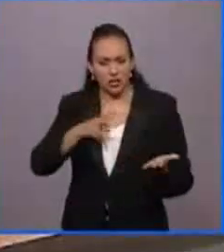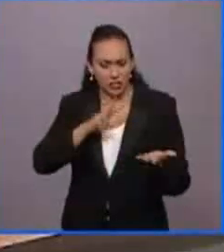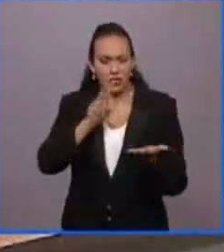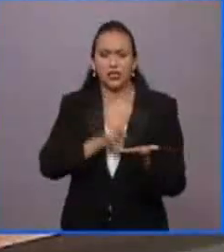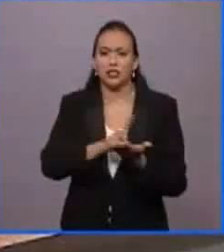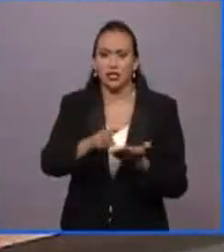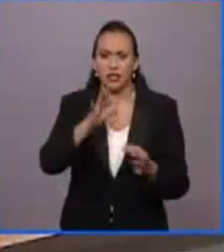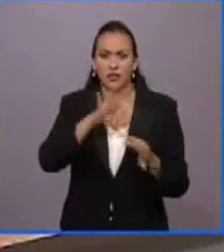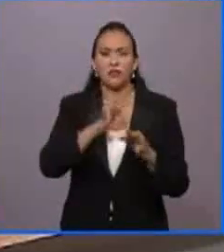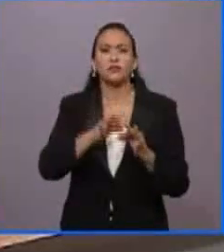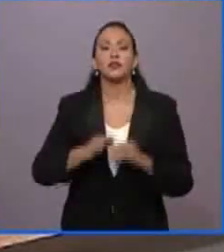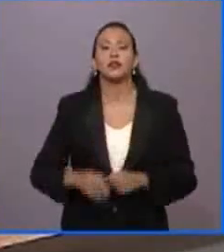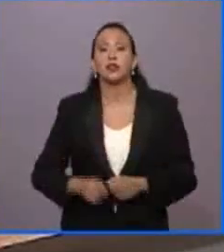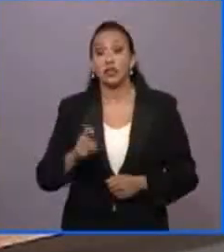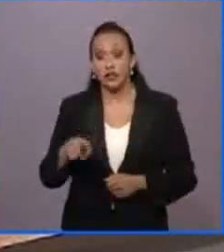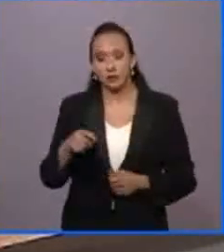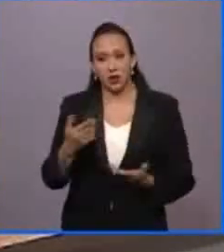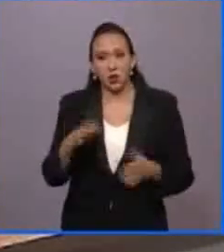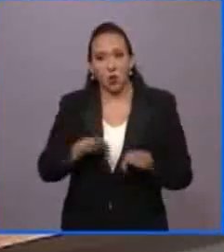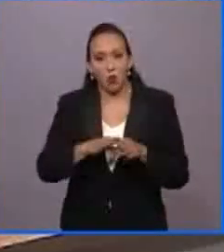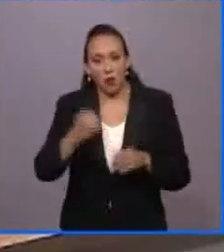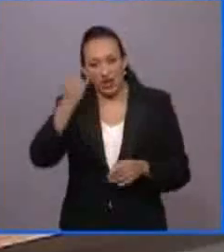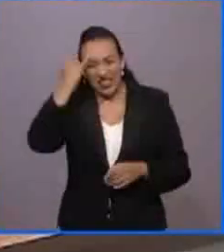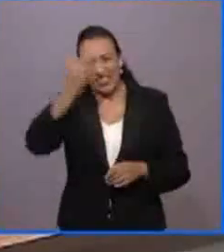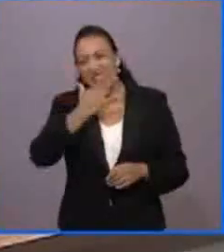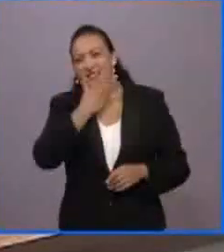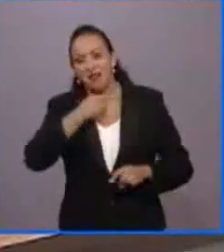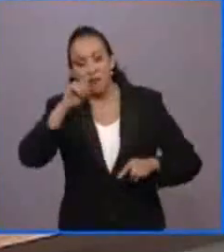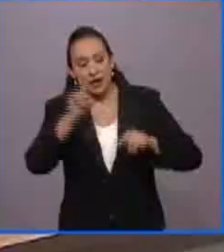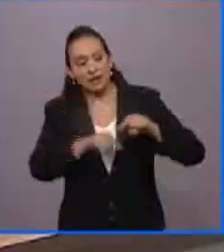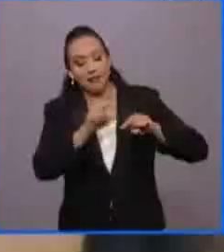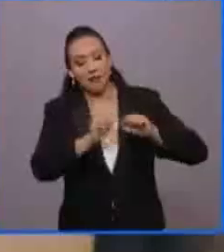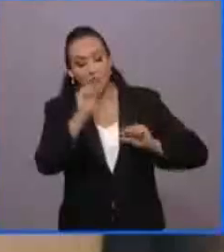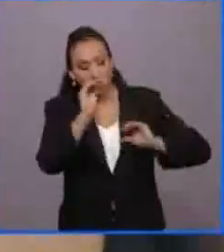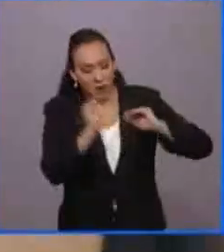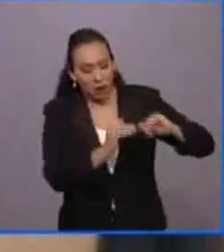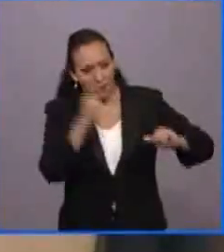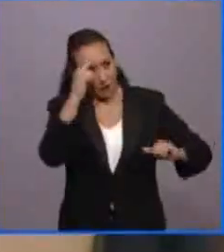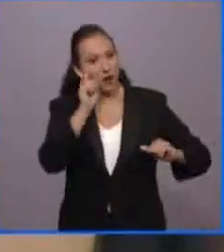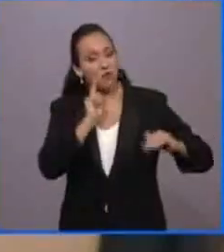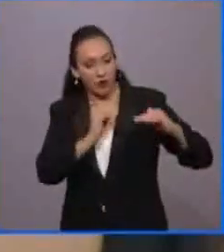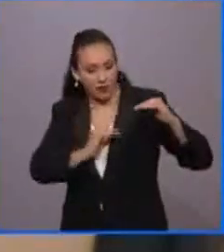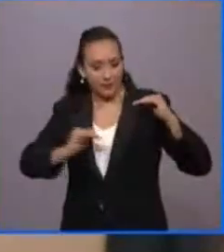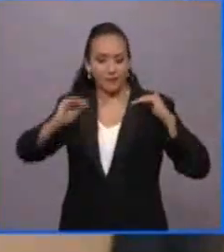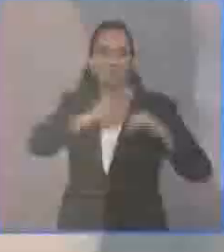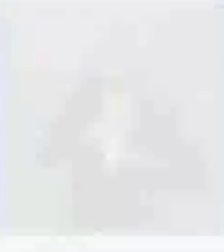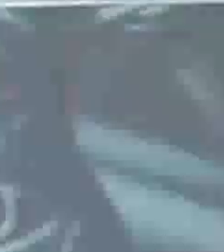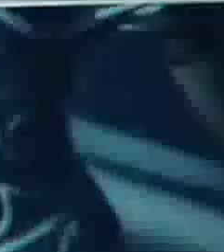la deconstrucción del patriarcado para lograr la igualdad de género.